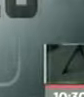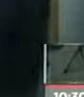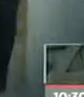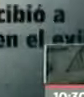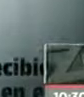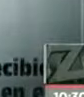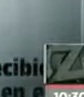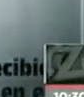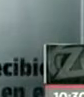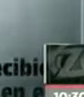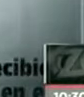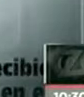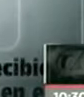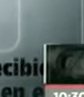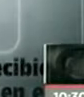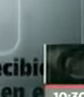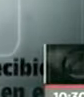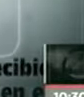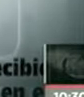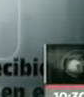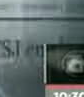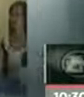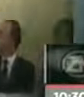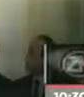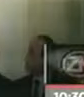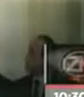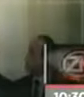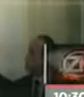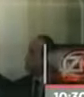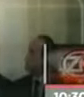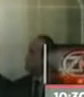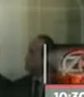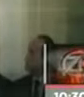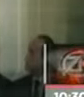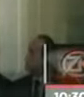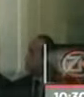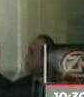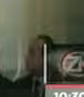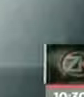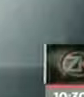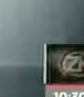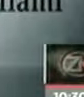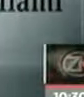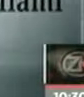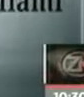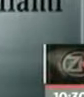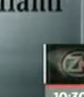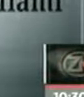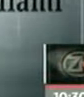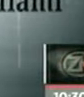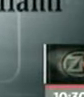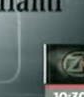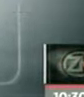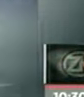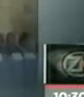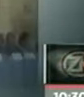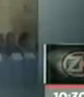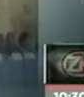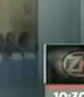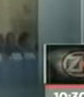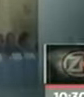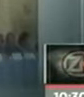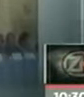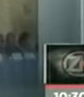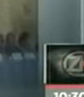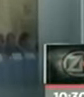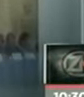gobierno paralelo. El avance de las recientes agresiones de la oposición en Venezuela inicia en la que podemos denominar la etapa del